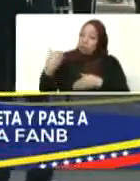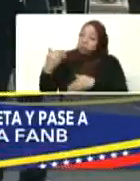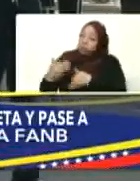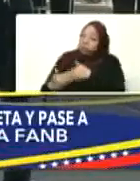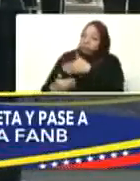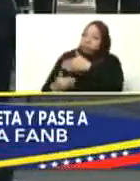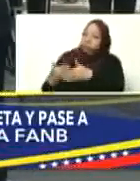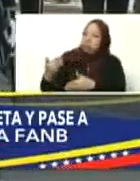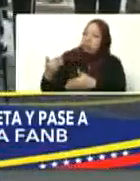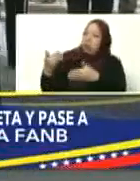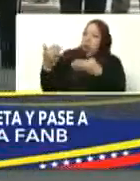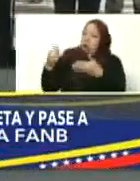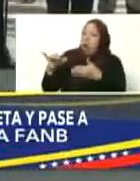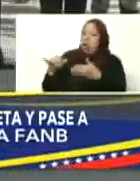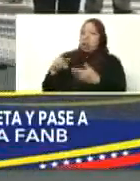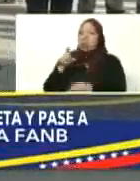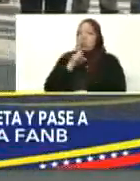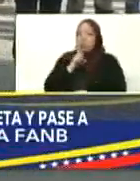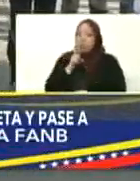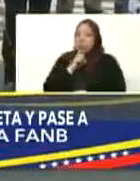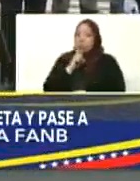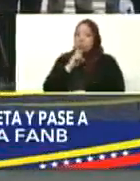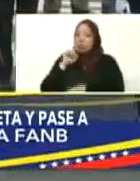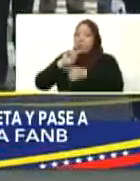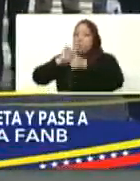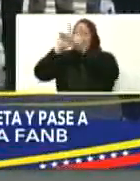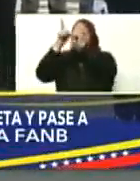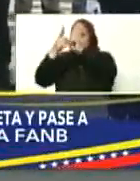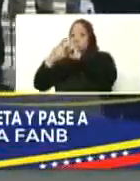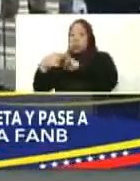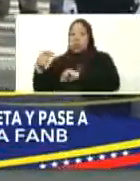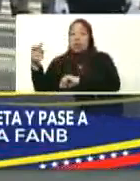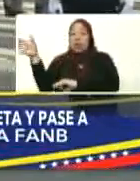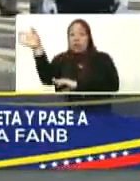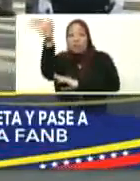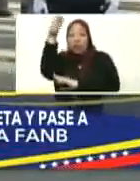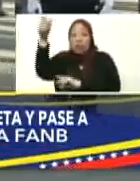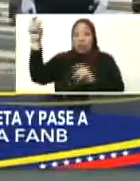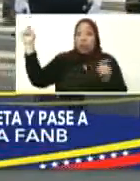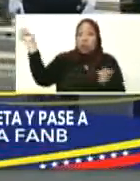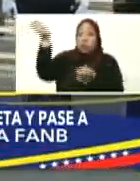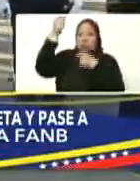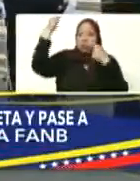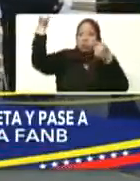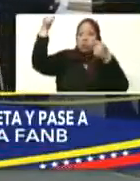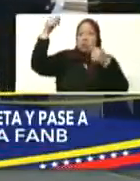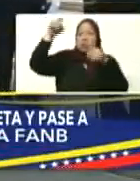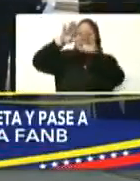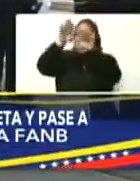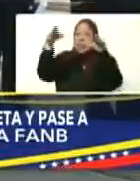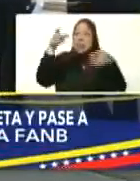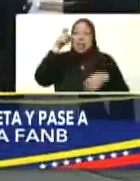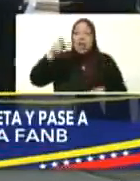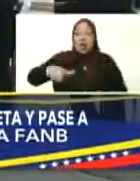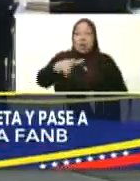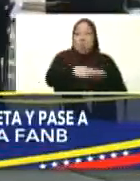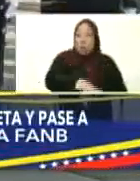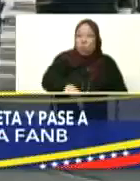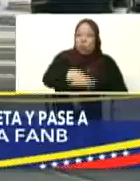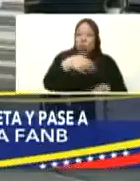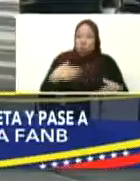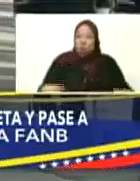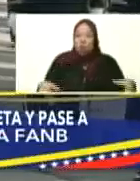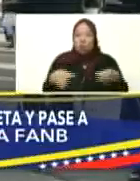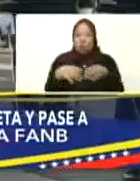ha trascendido lo sublime para convertirse en bandera de lucha del imaginario colectivo. Por esta